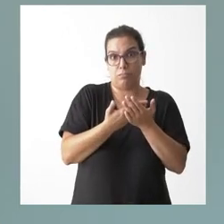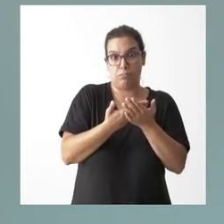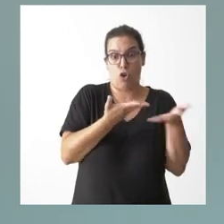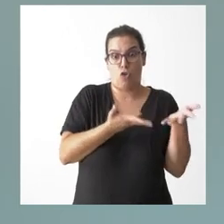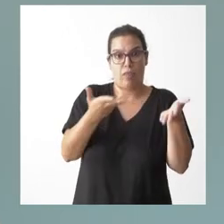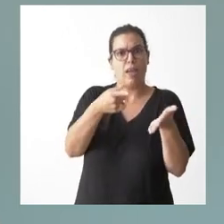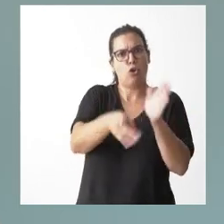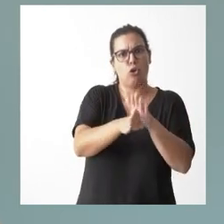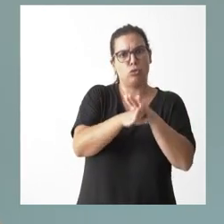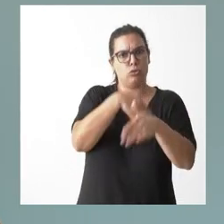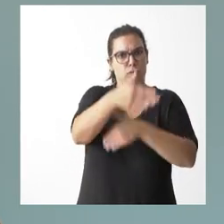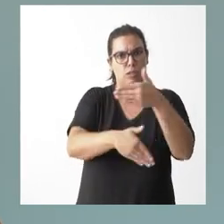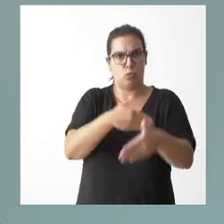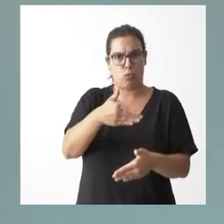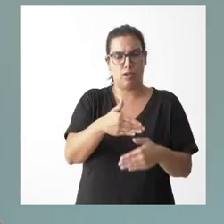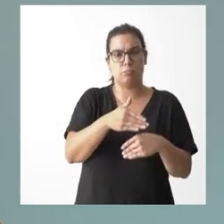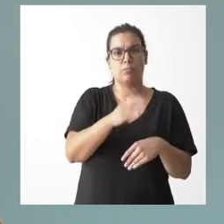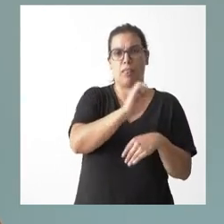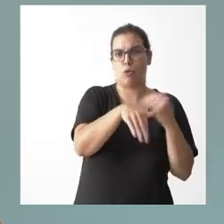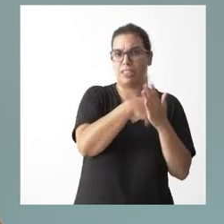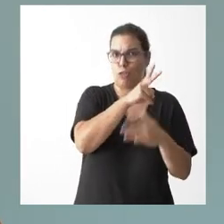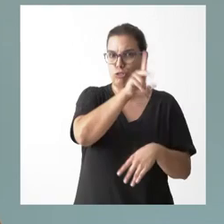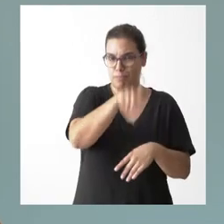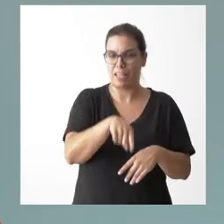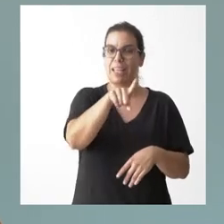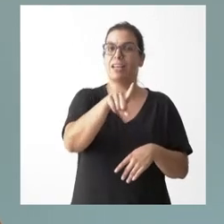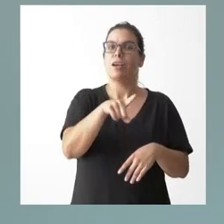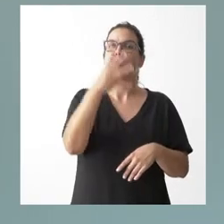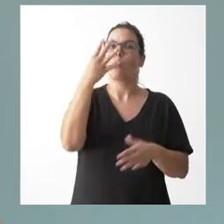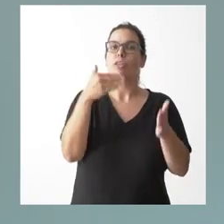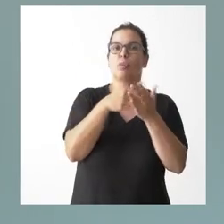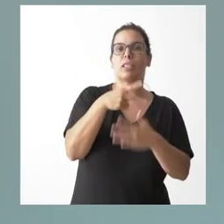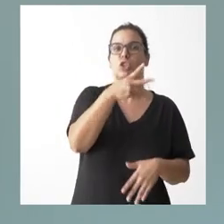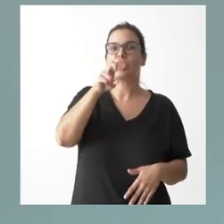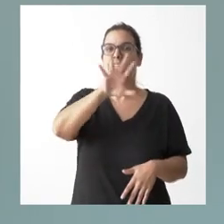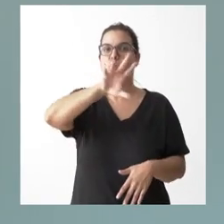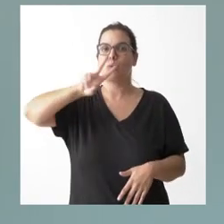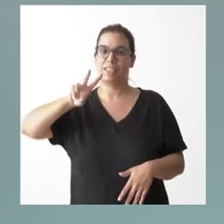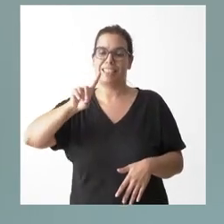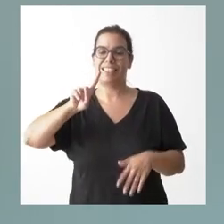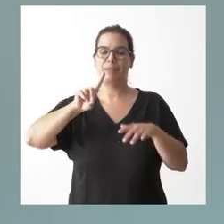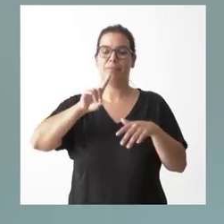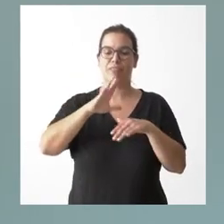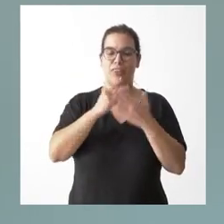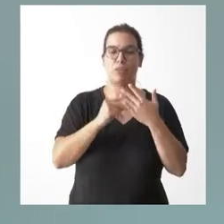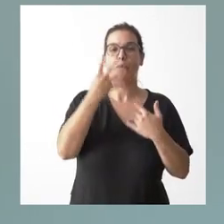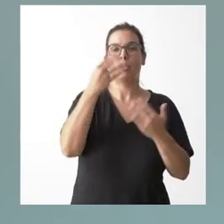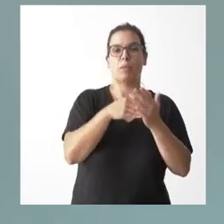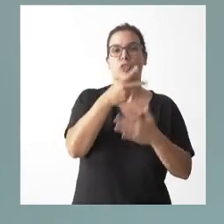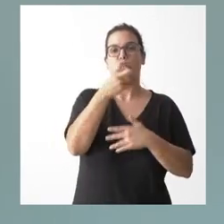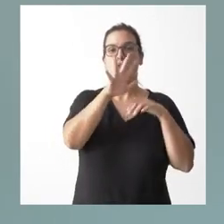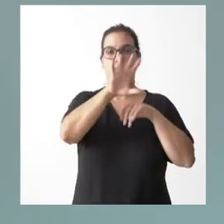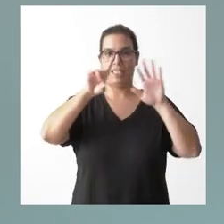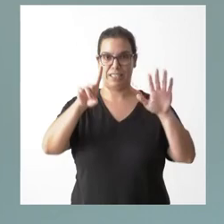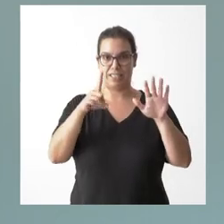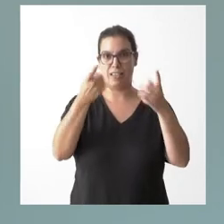seguir atendiendo a 0-2 años, han recibido más de 4.256 alumnos. El proceso ha sido complejo,